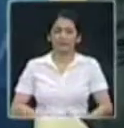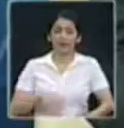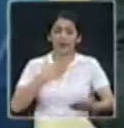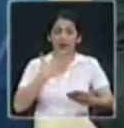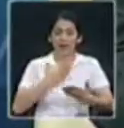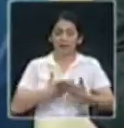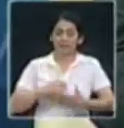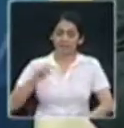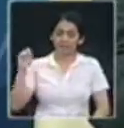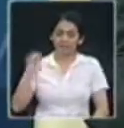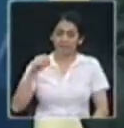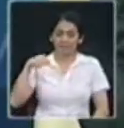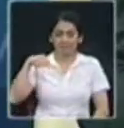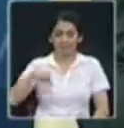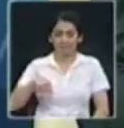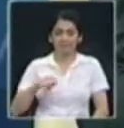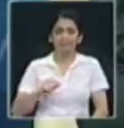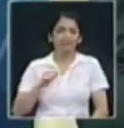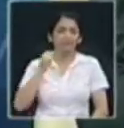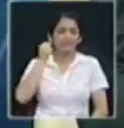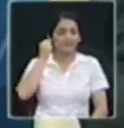Gracias, Javier. Efectivamente, ella es